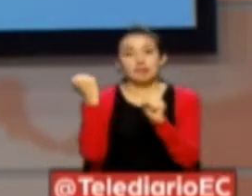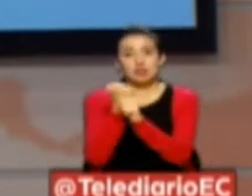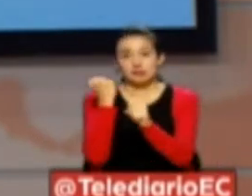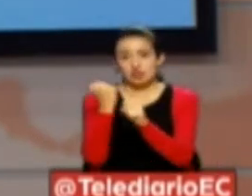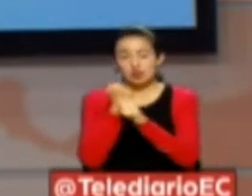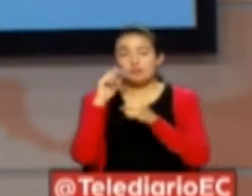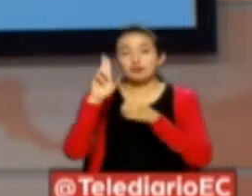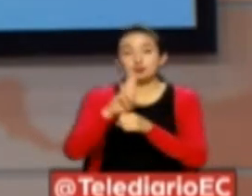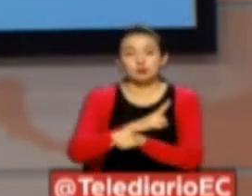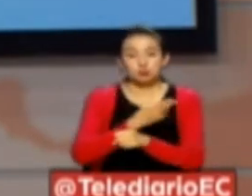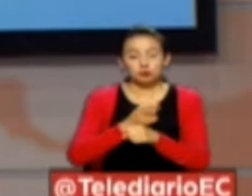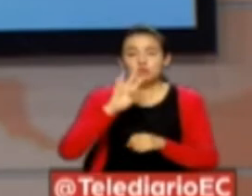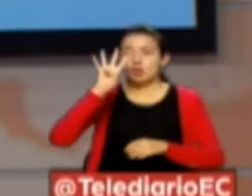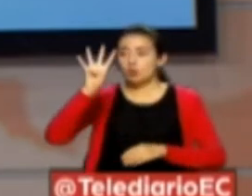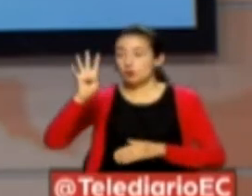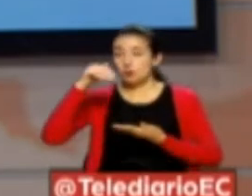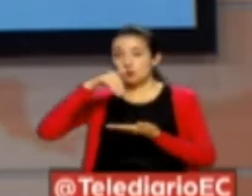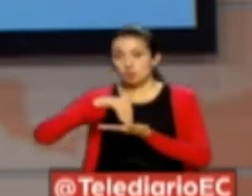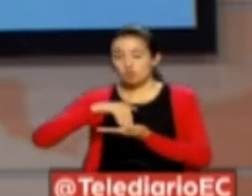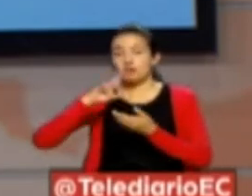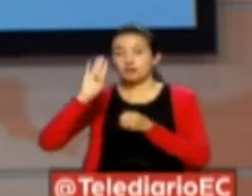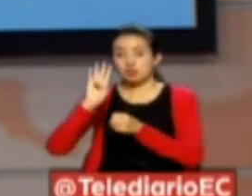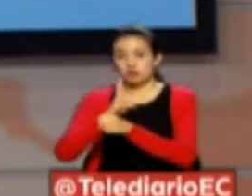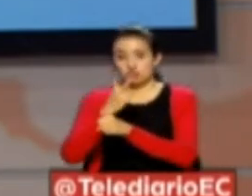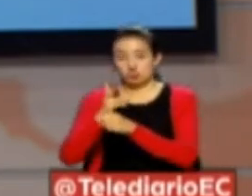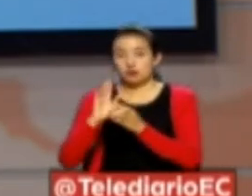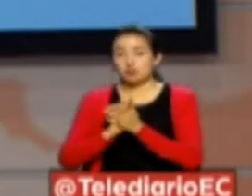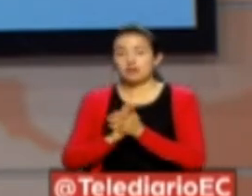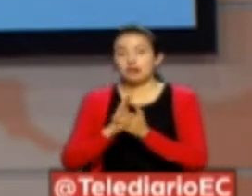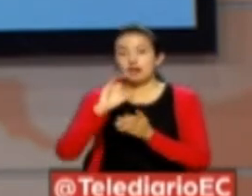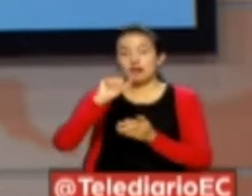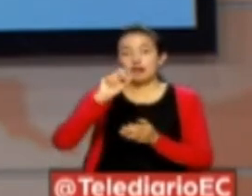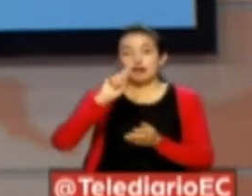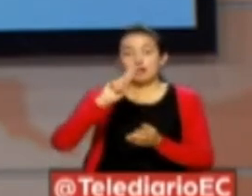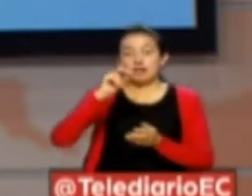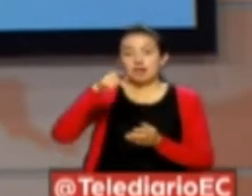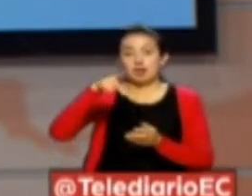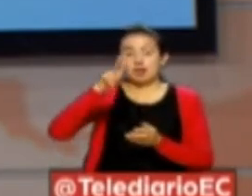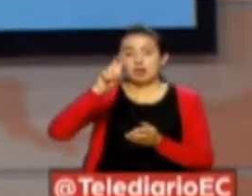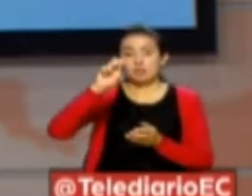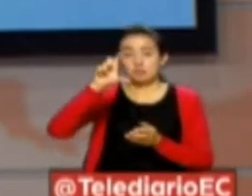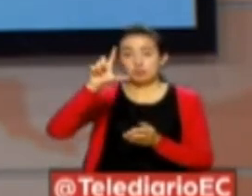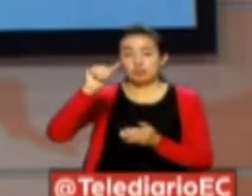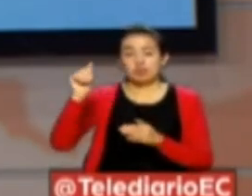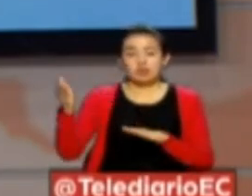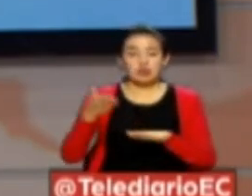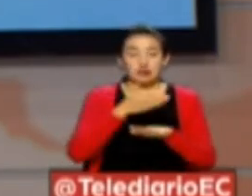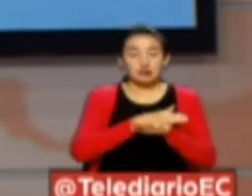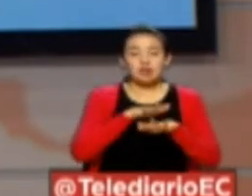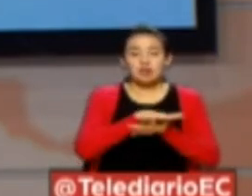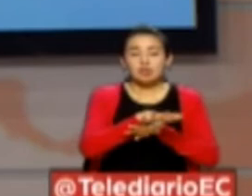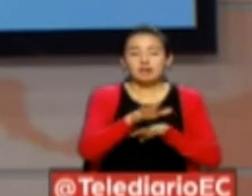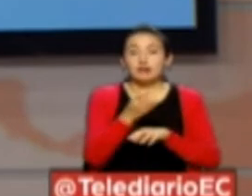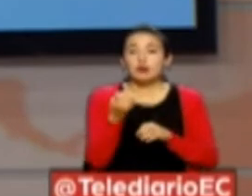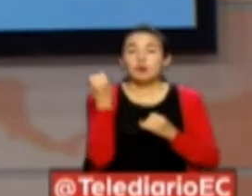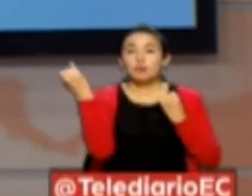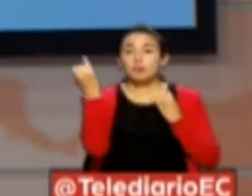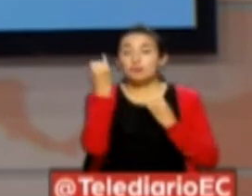siendo utilizados 4 centros de alto rendimiento que son el de carpuela el de durán el de rioverde